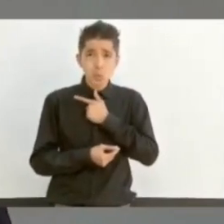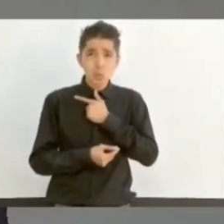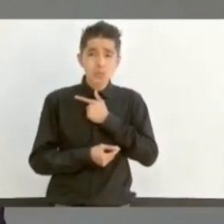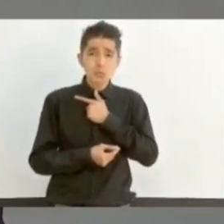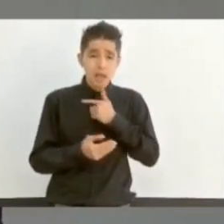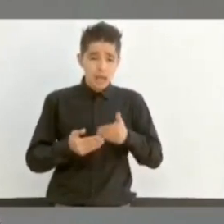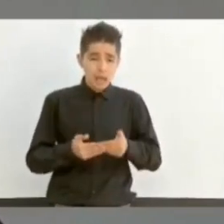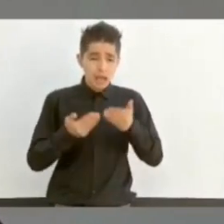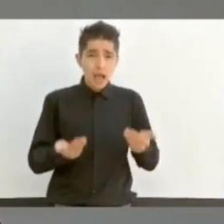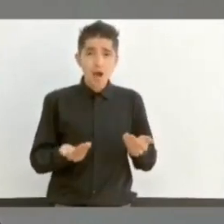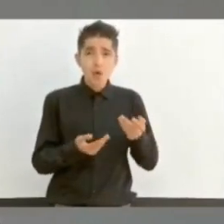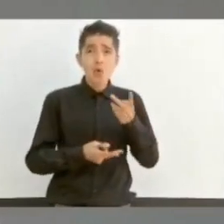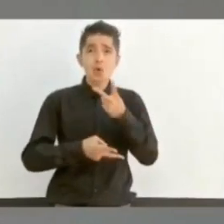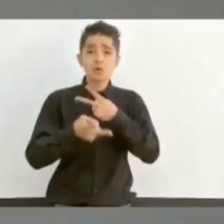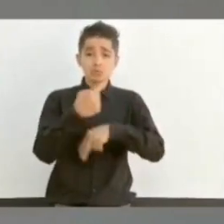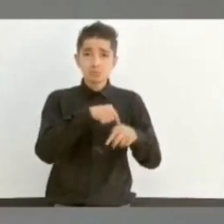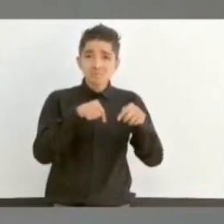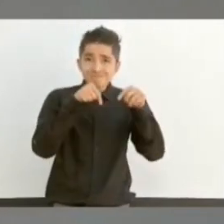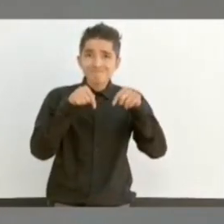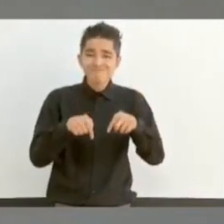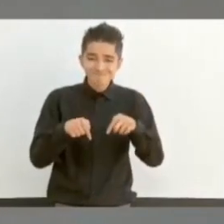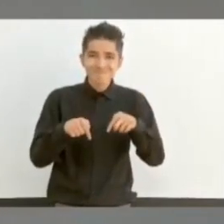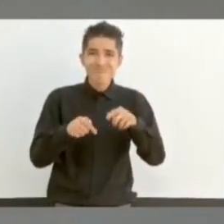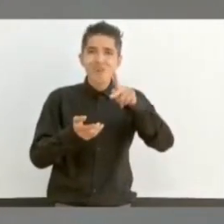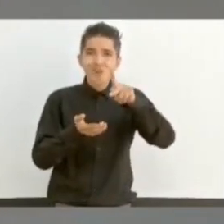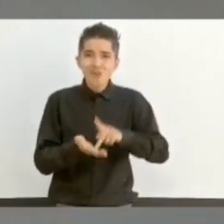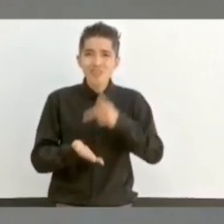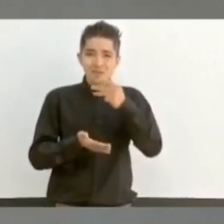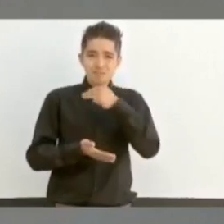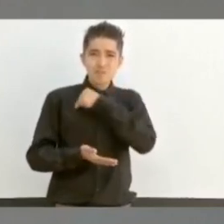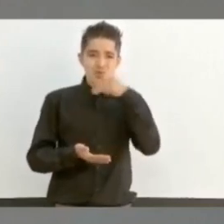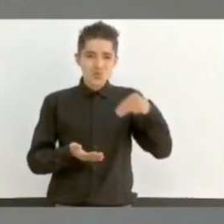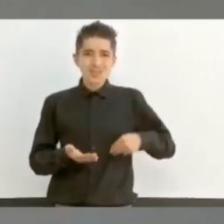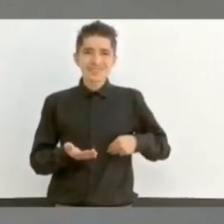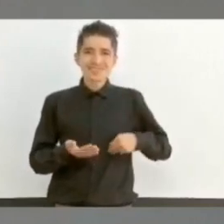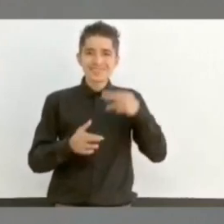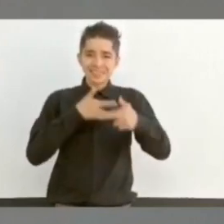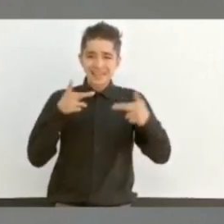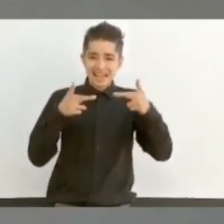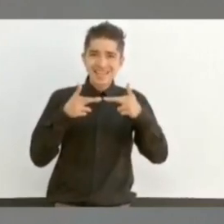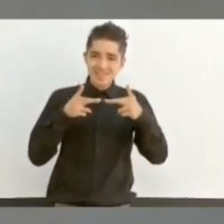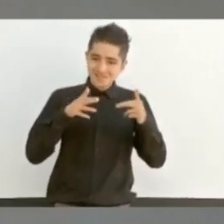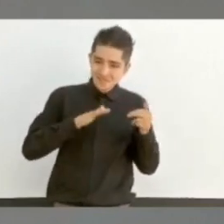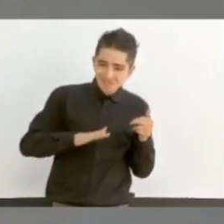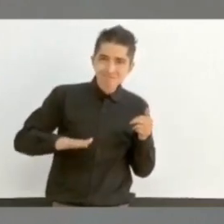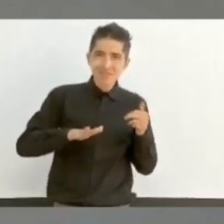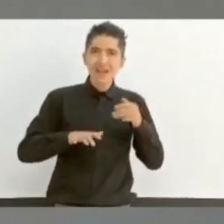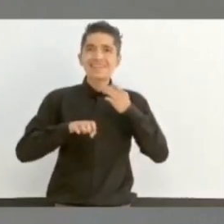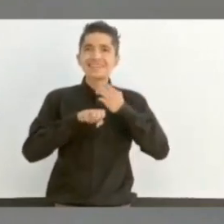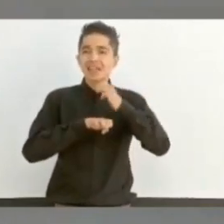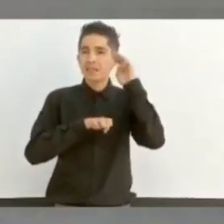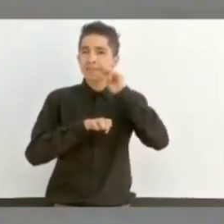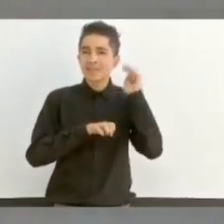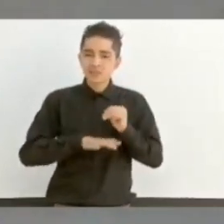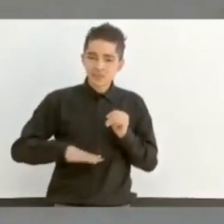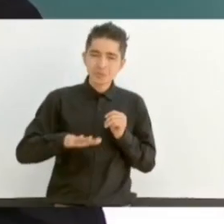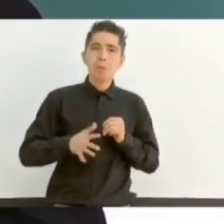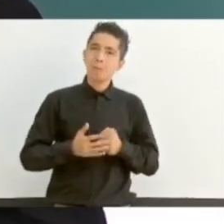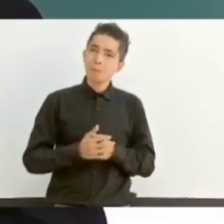estar de nuevo en este municipio, en esta región del estado de Michoacán.